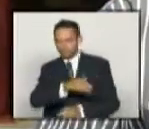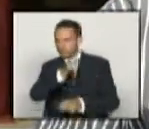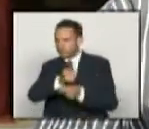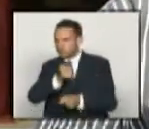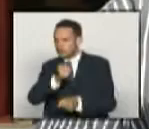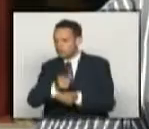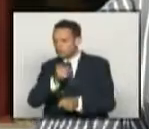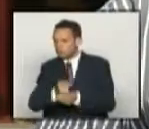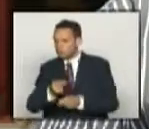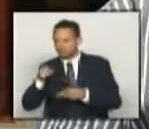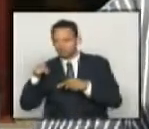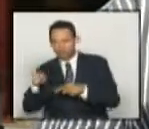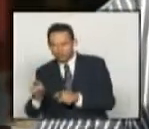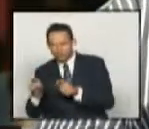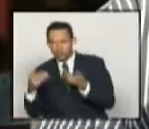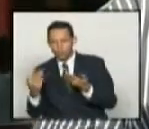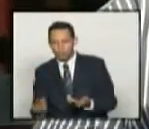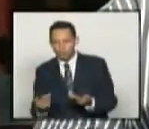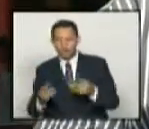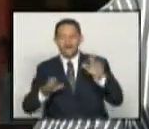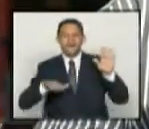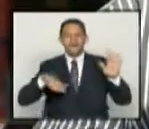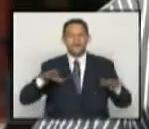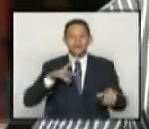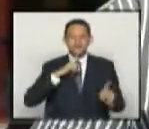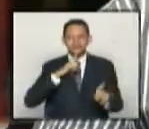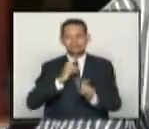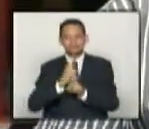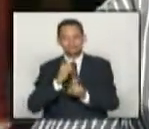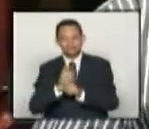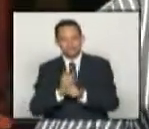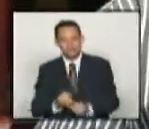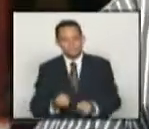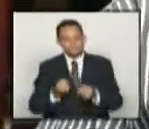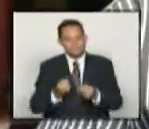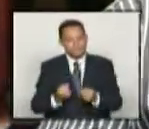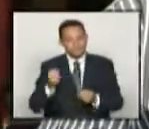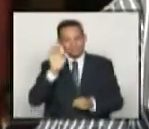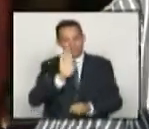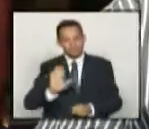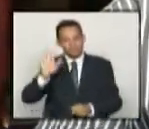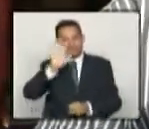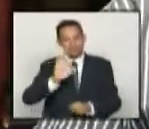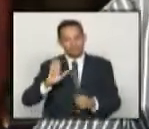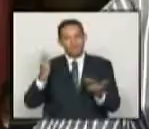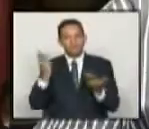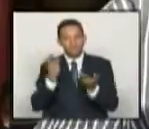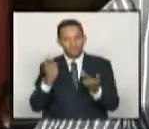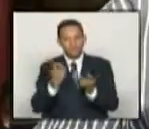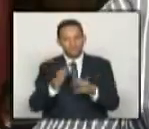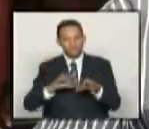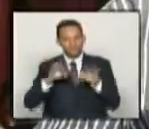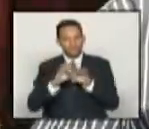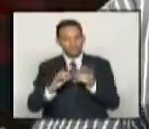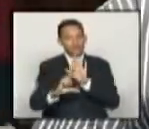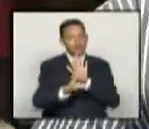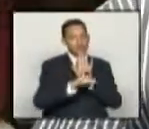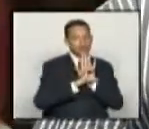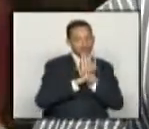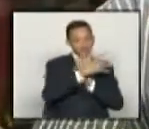señor gobernador, dentro de las limitaciones presupuestales que tiene ahora con el departamento que le tocó en ley 550,